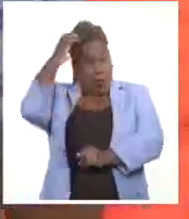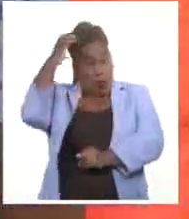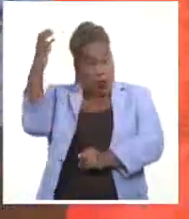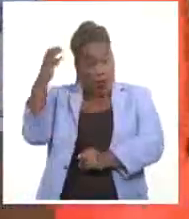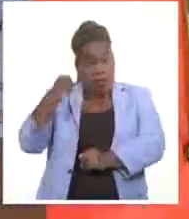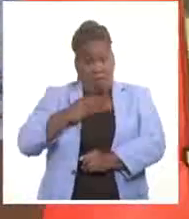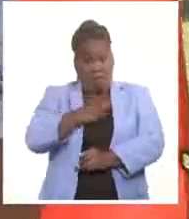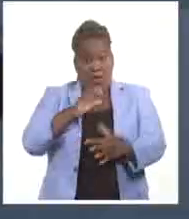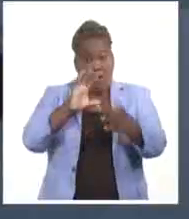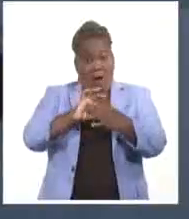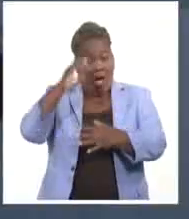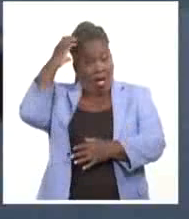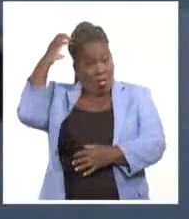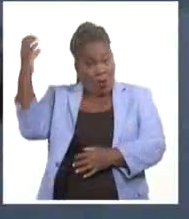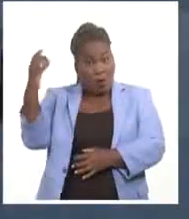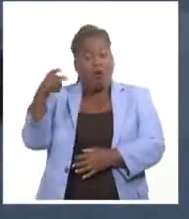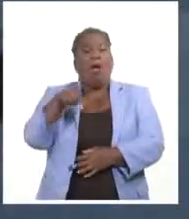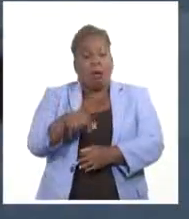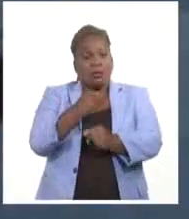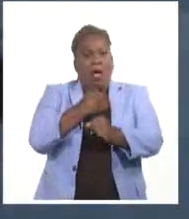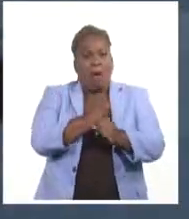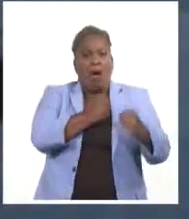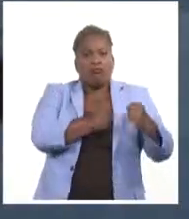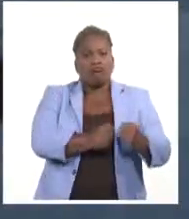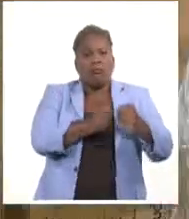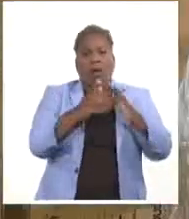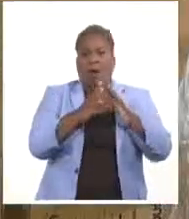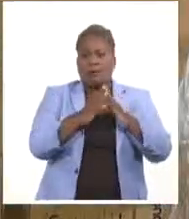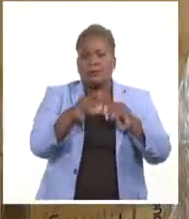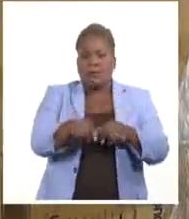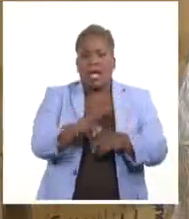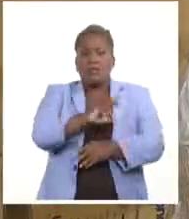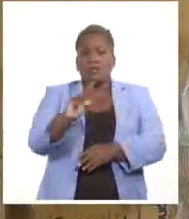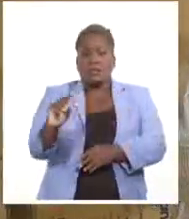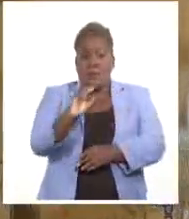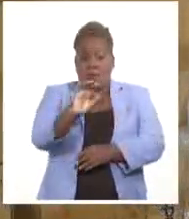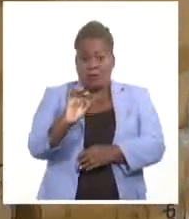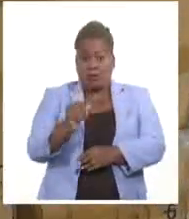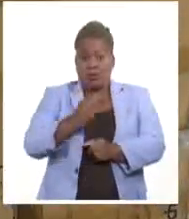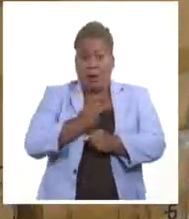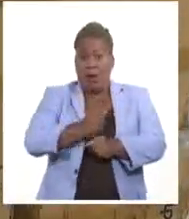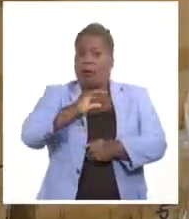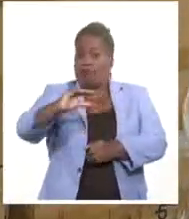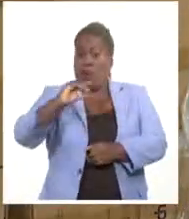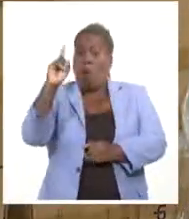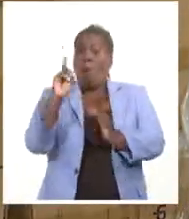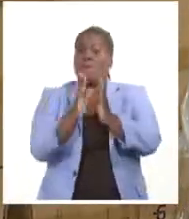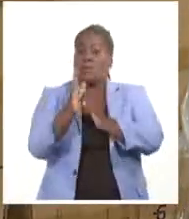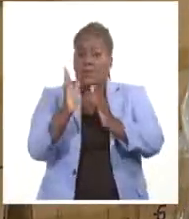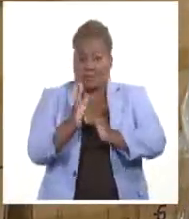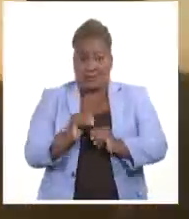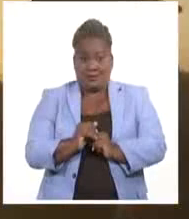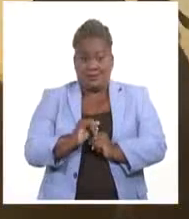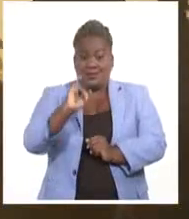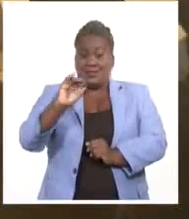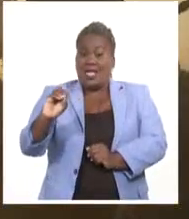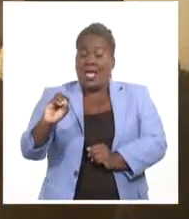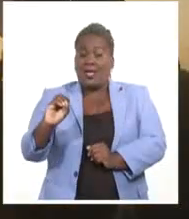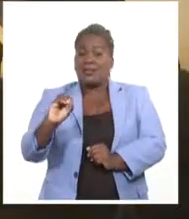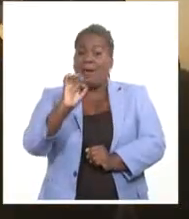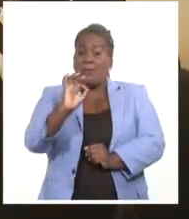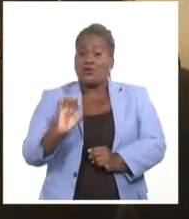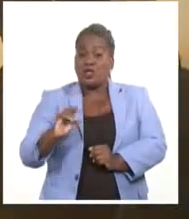privado. Promovió el trabajo a distancia y garantizó el 100% del salario durante el primer mes y el 60% a partir del